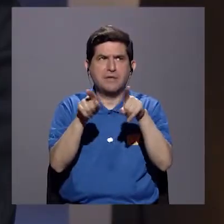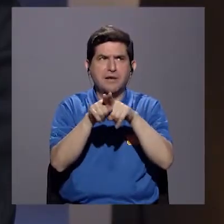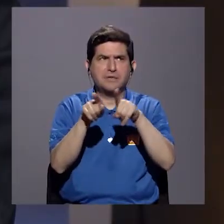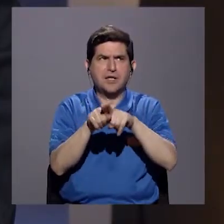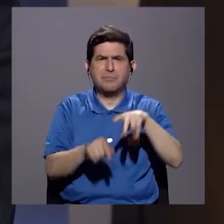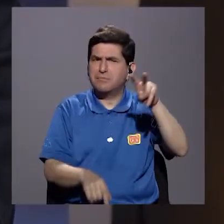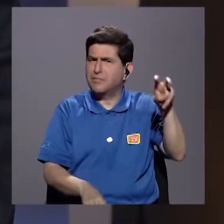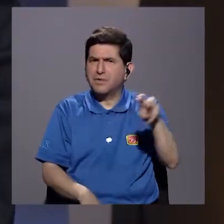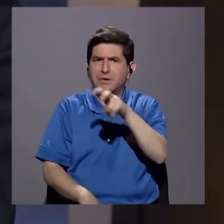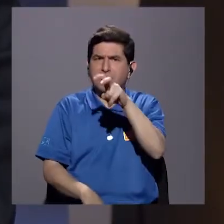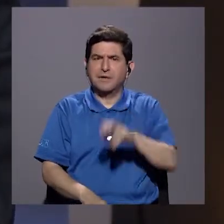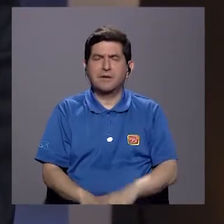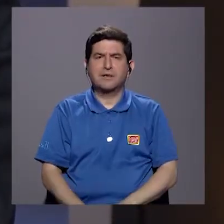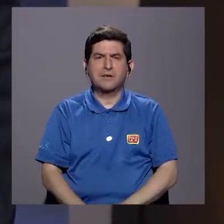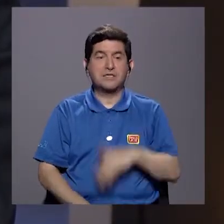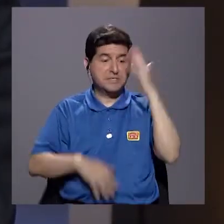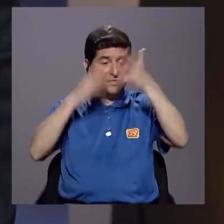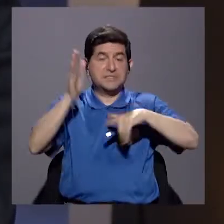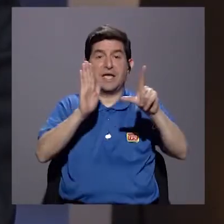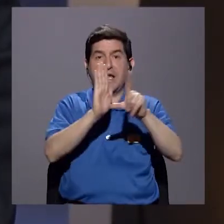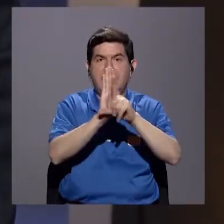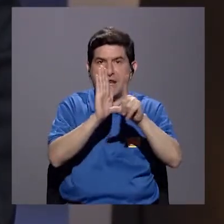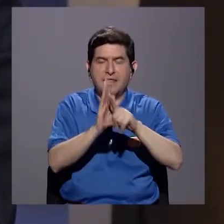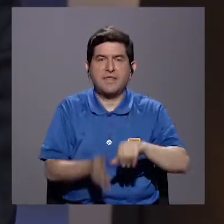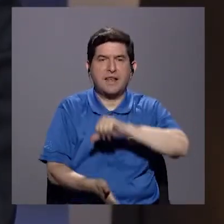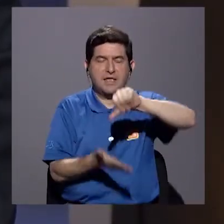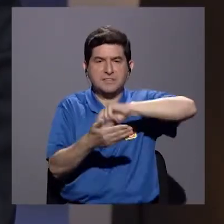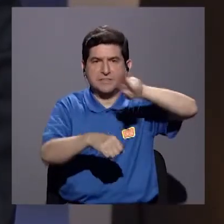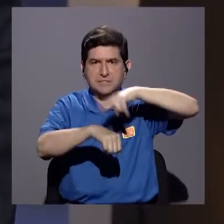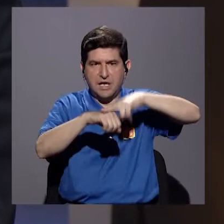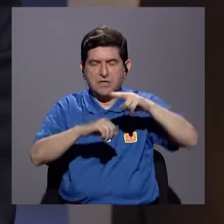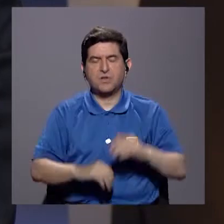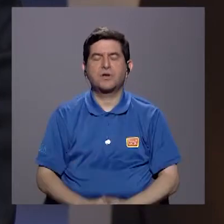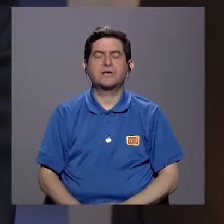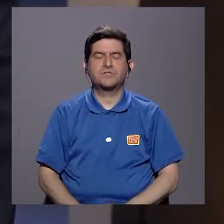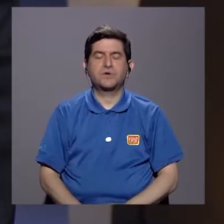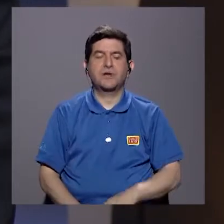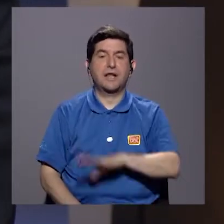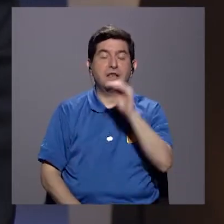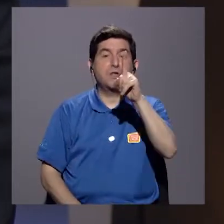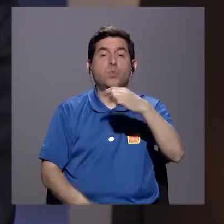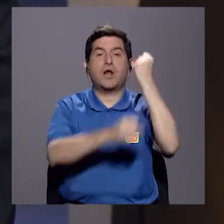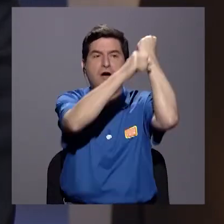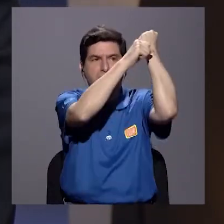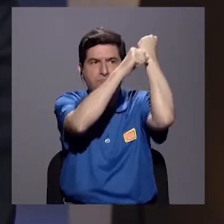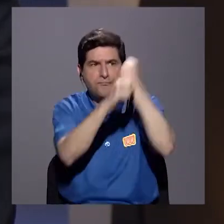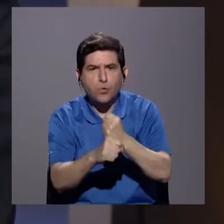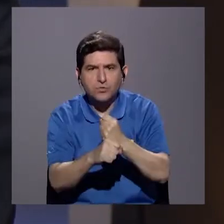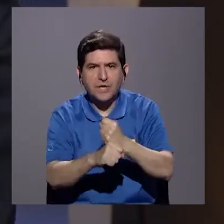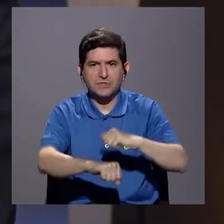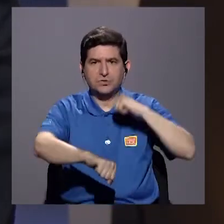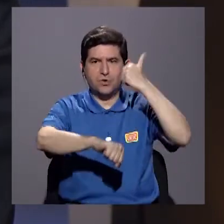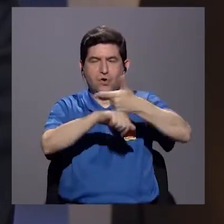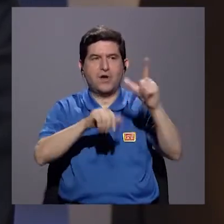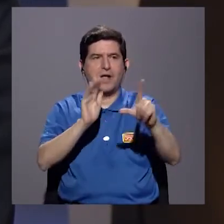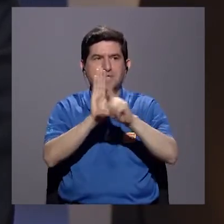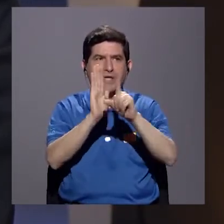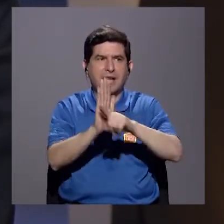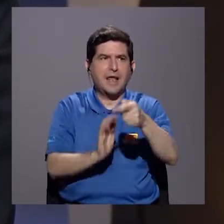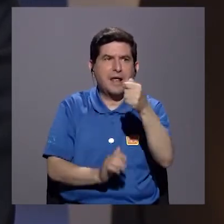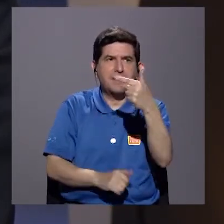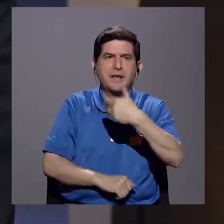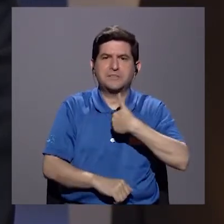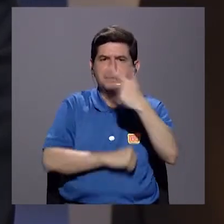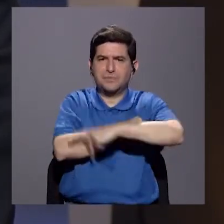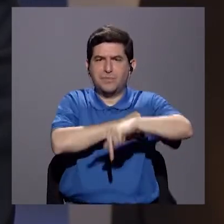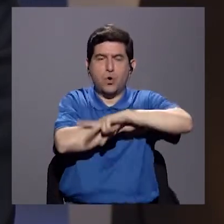realidad, además del traspaso, se crea por ley el SENAT y la FUNCENAT, una fundación creada por